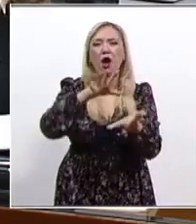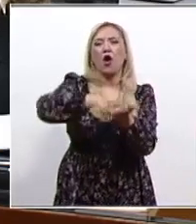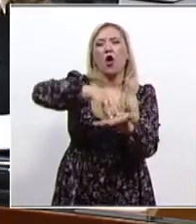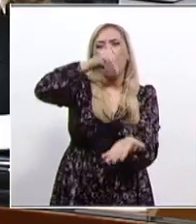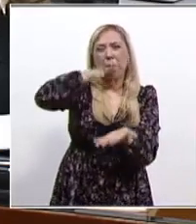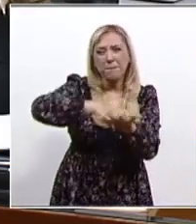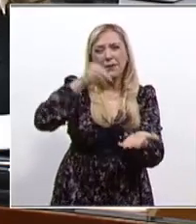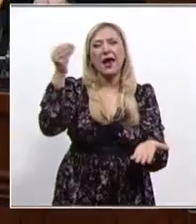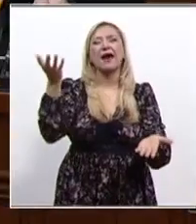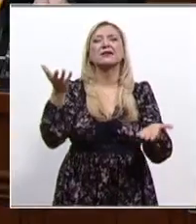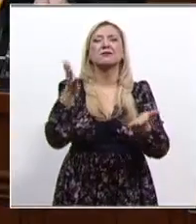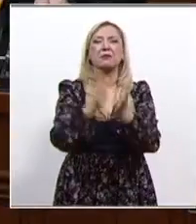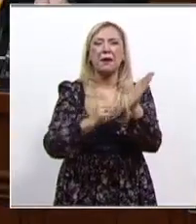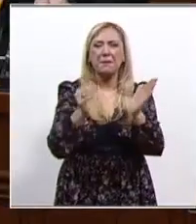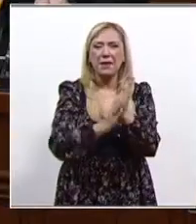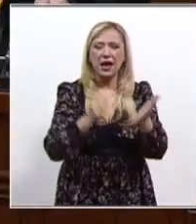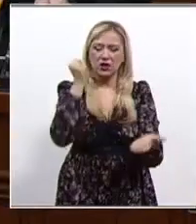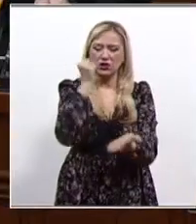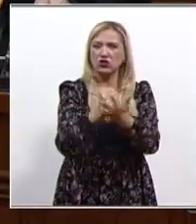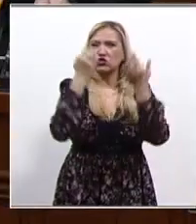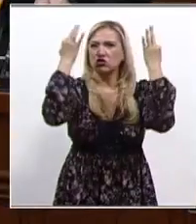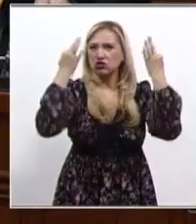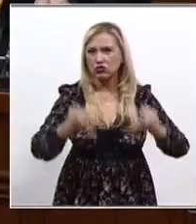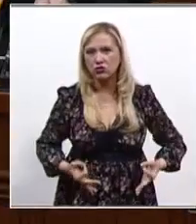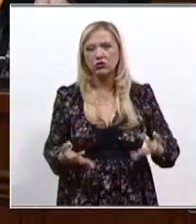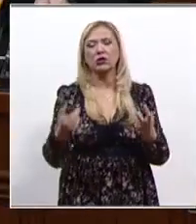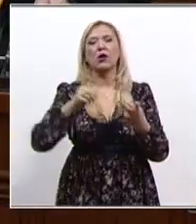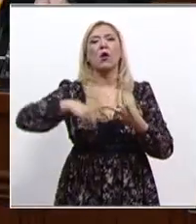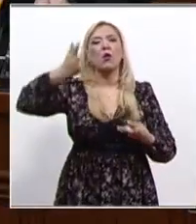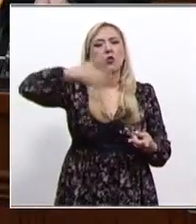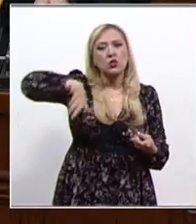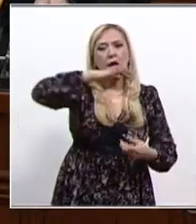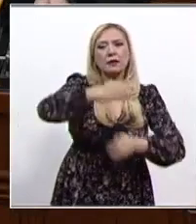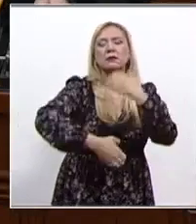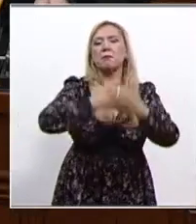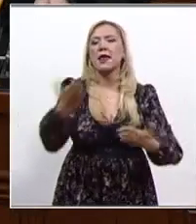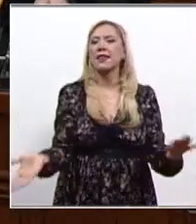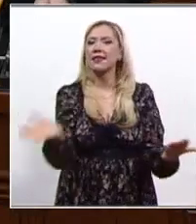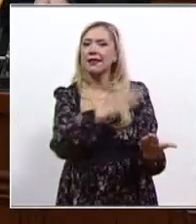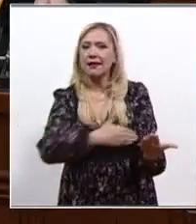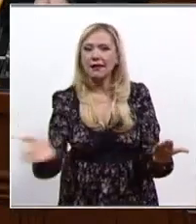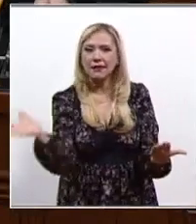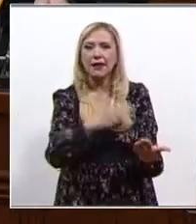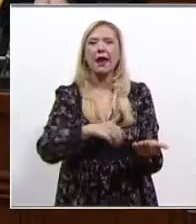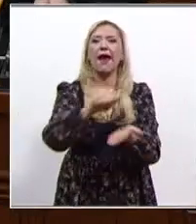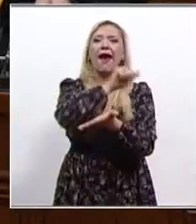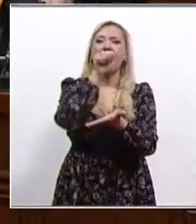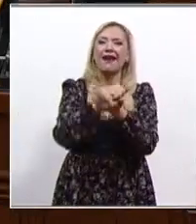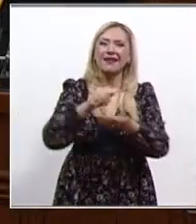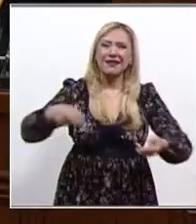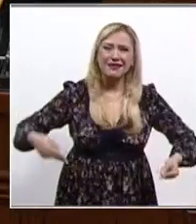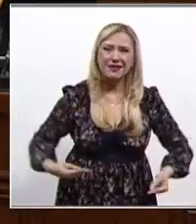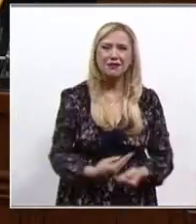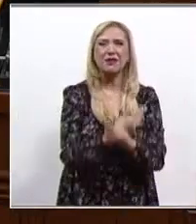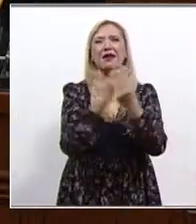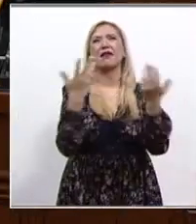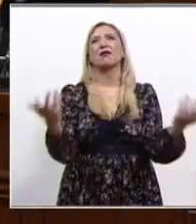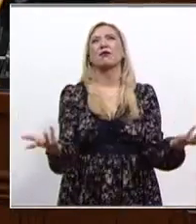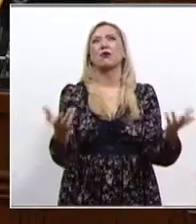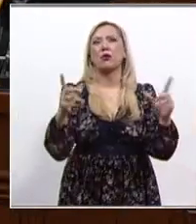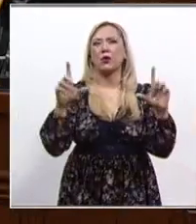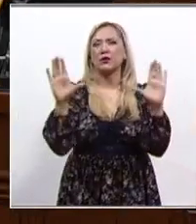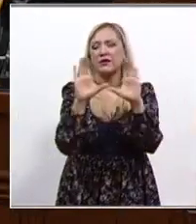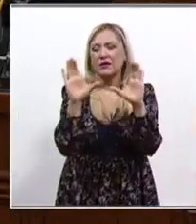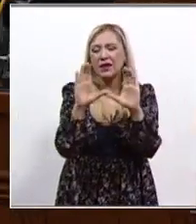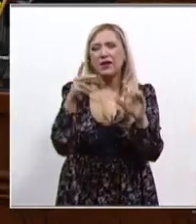o certificaciones y cobros por servicios de búsqueda, así como expedición de documentos y su digitalización. Vamos a